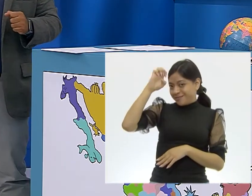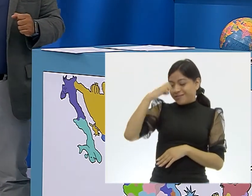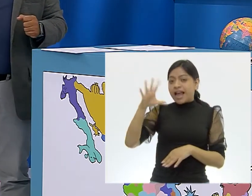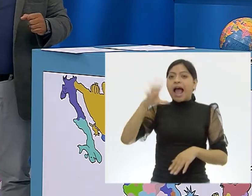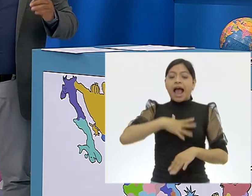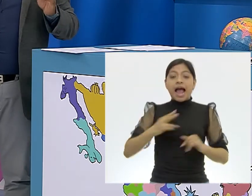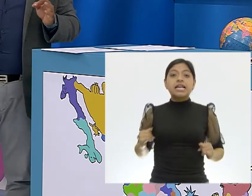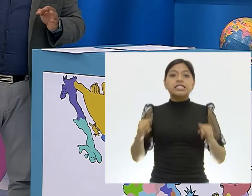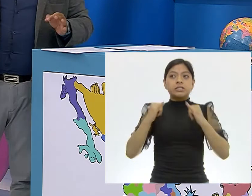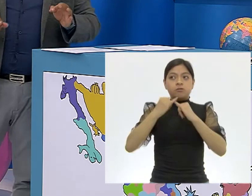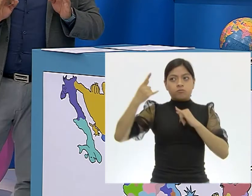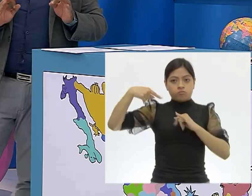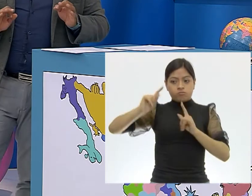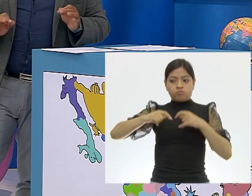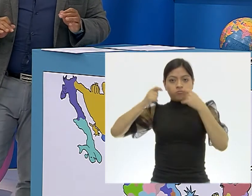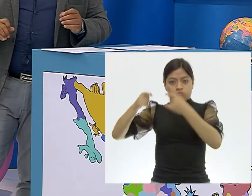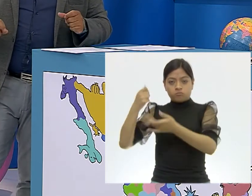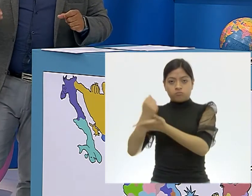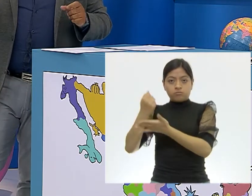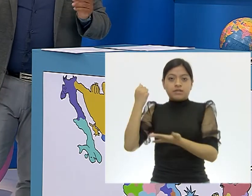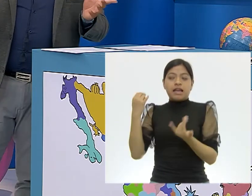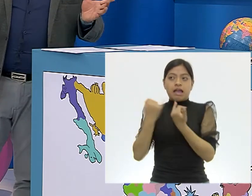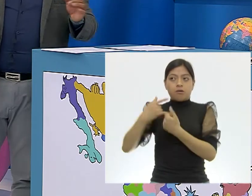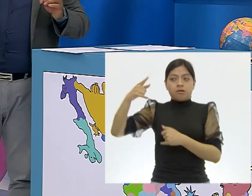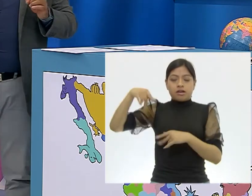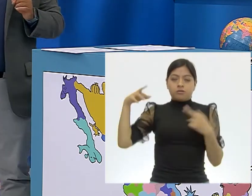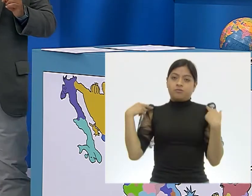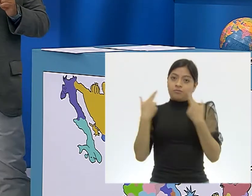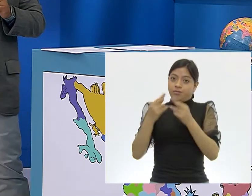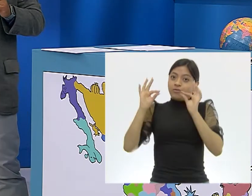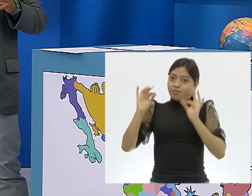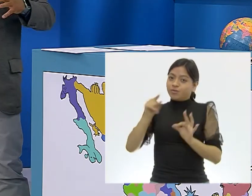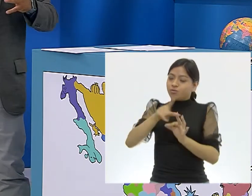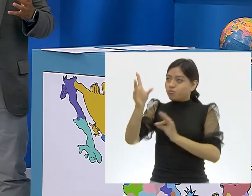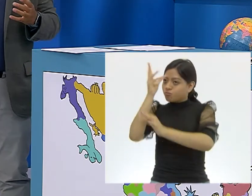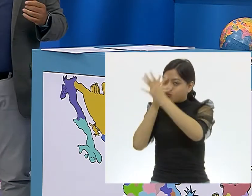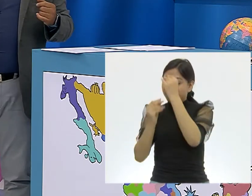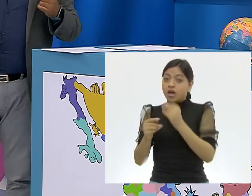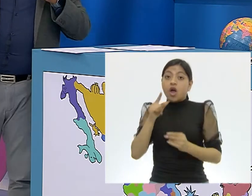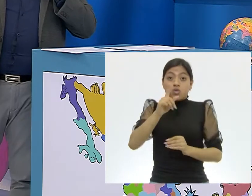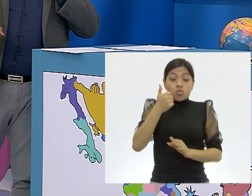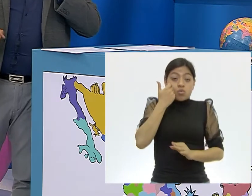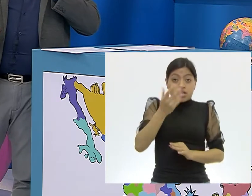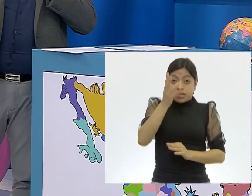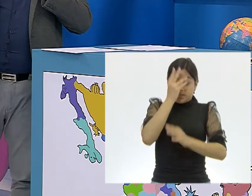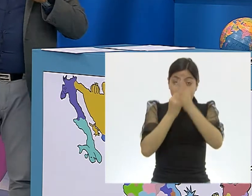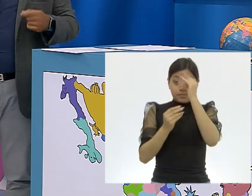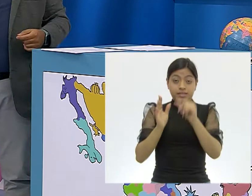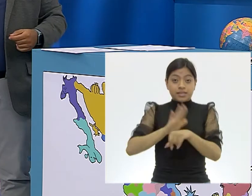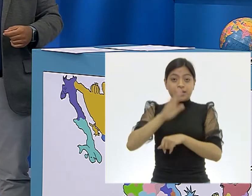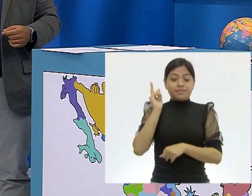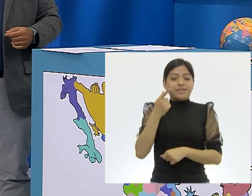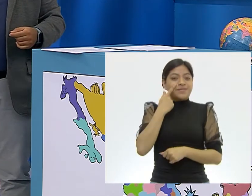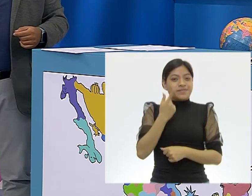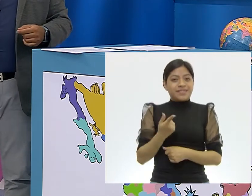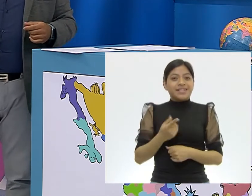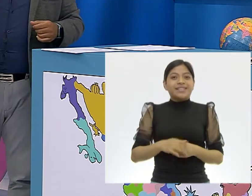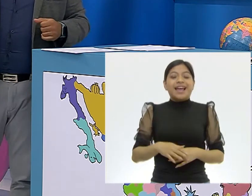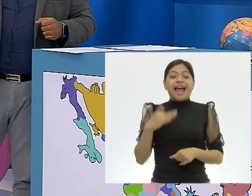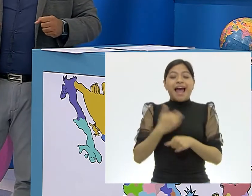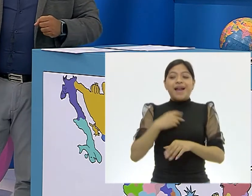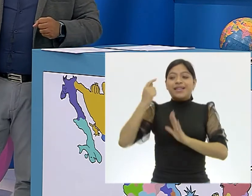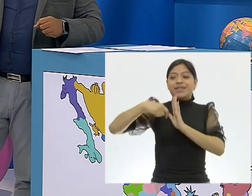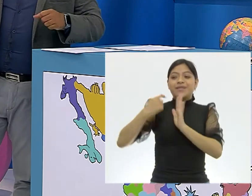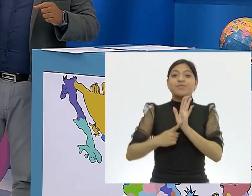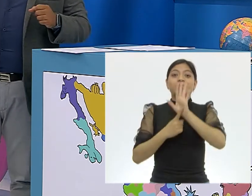instituciones reconocidas y con especialistas en su ramo. Pero bueno, para que conozcamos un poquito más al respecto, yo te invito a ver la siguiente cápsula